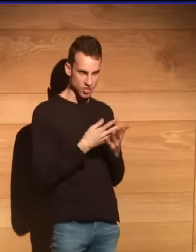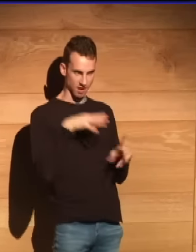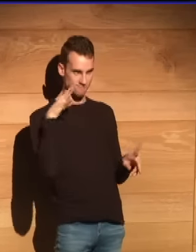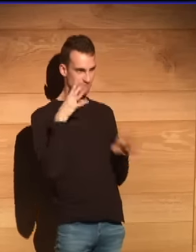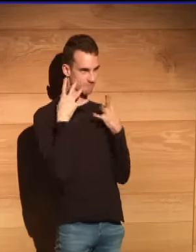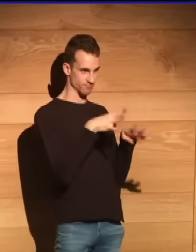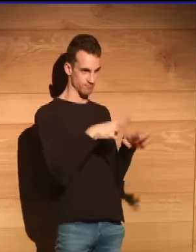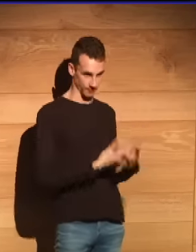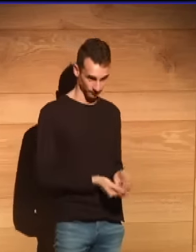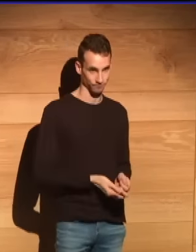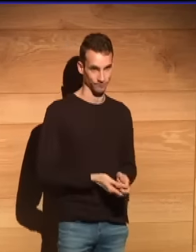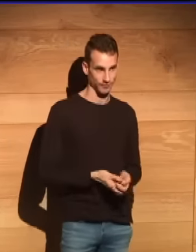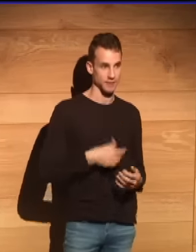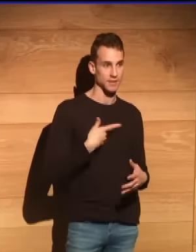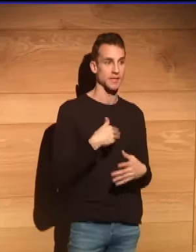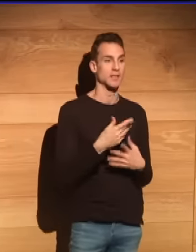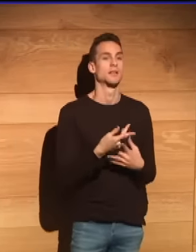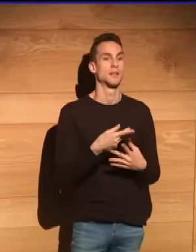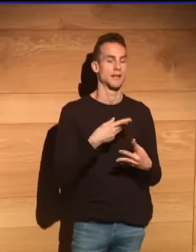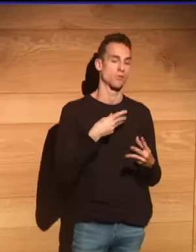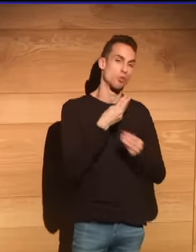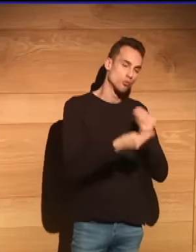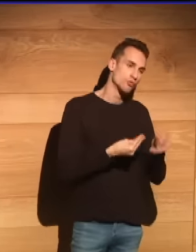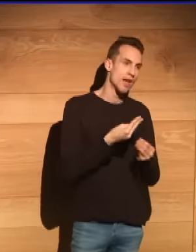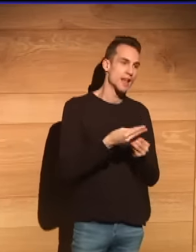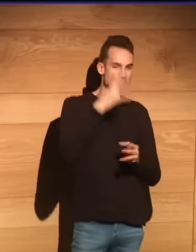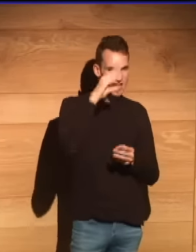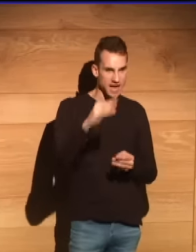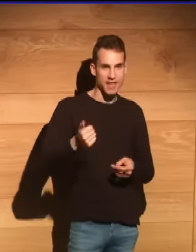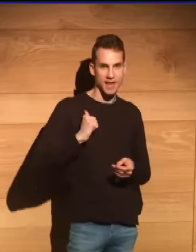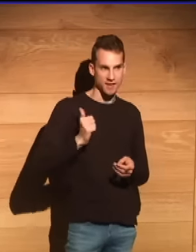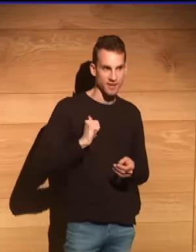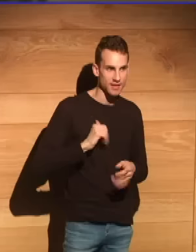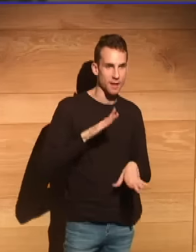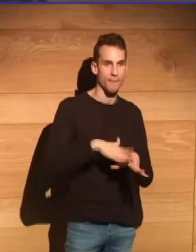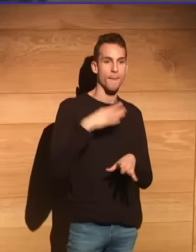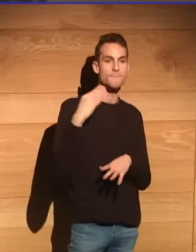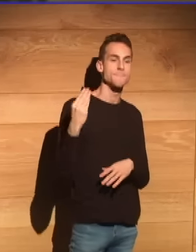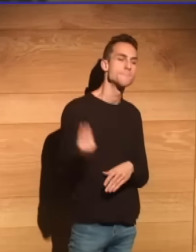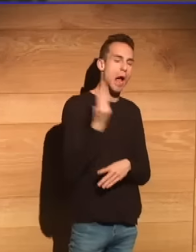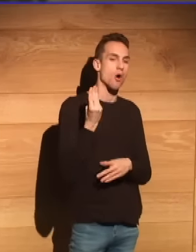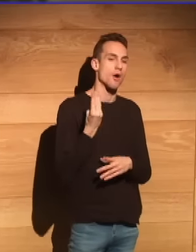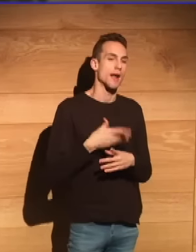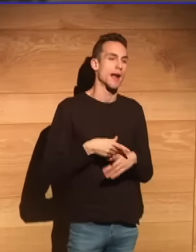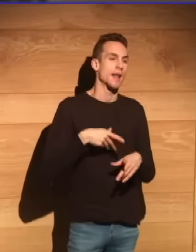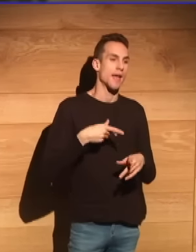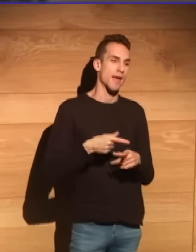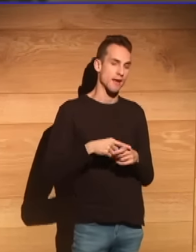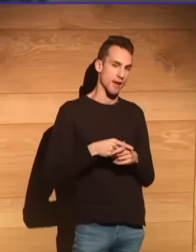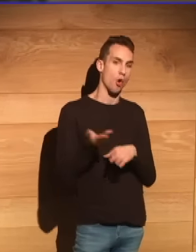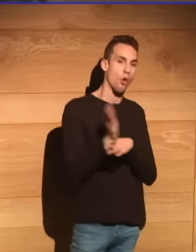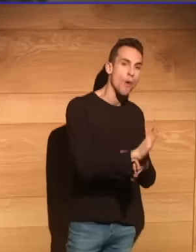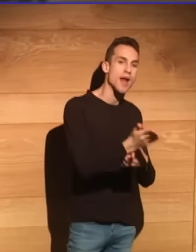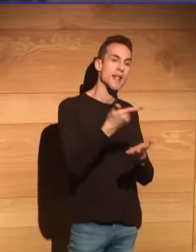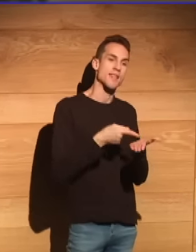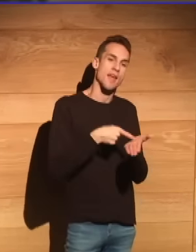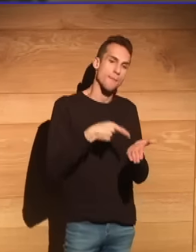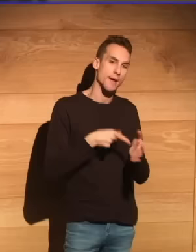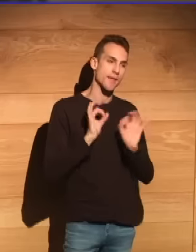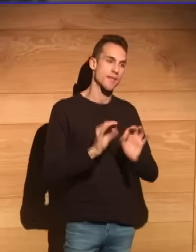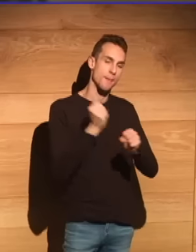de utilizar la inteligencia artificial para mejorar el matching entre oferta y demanda de empleo, y todos los que son los cursos de